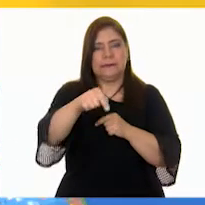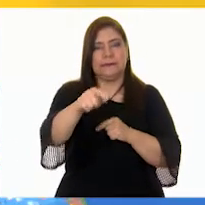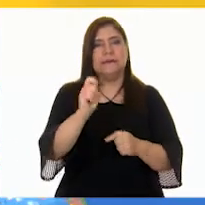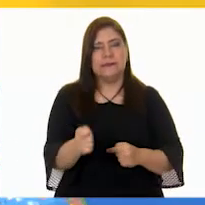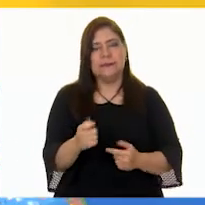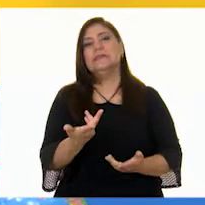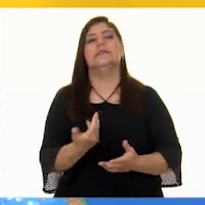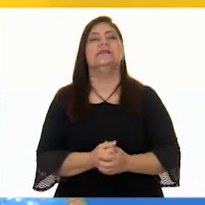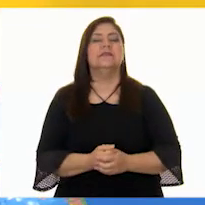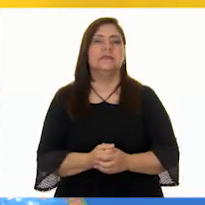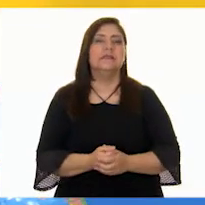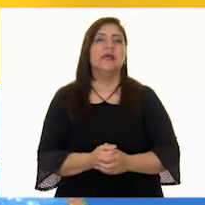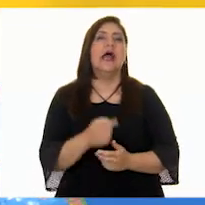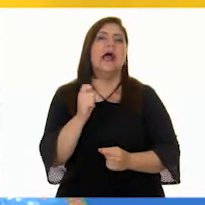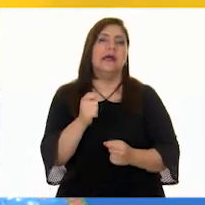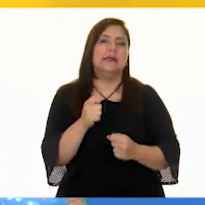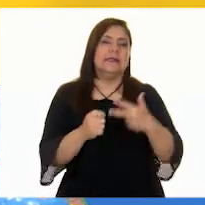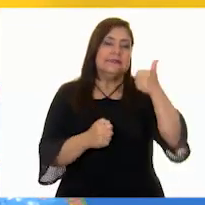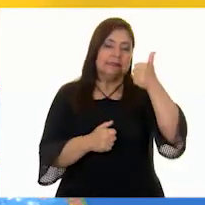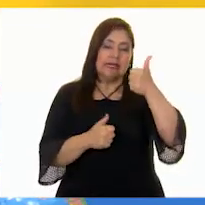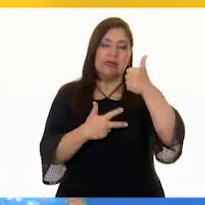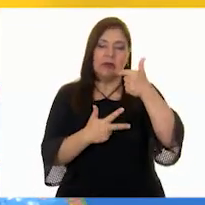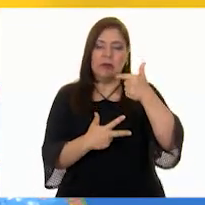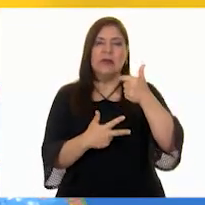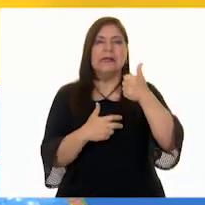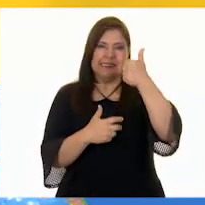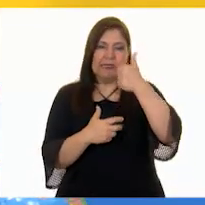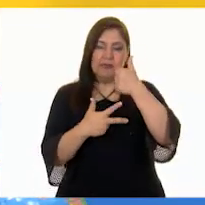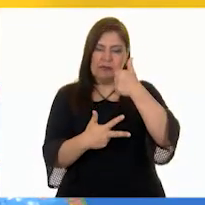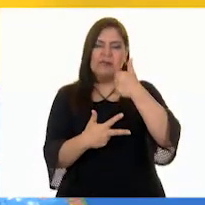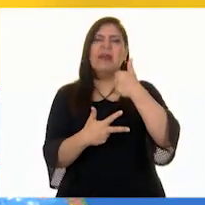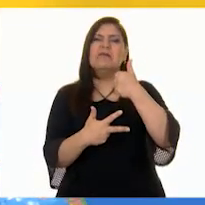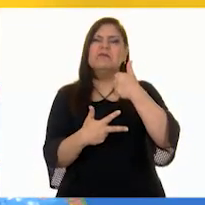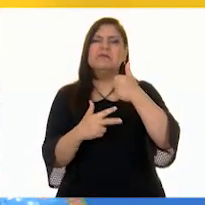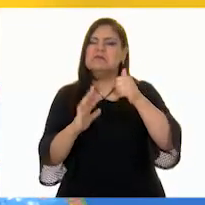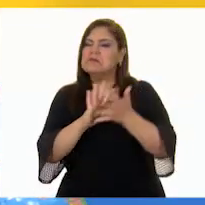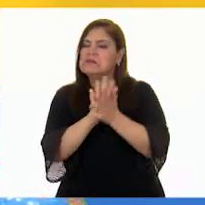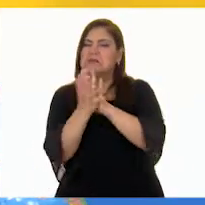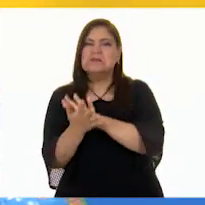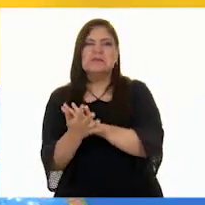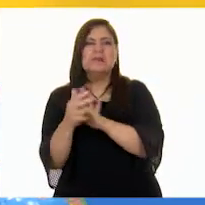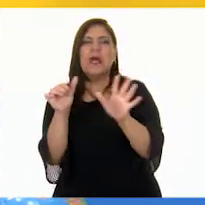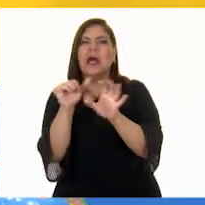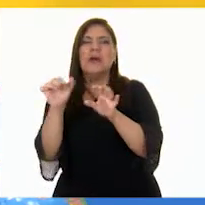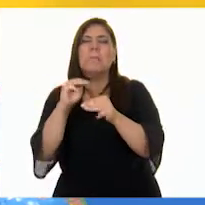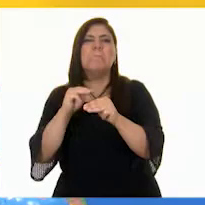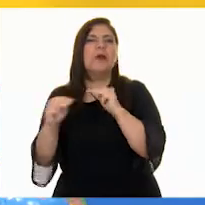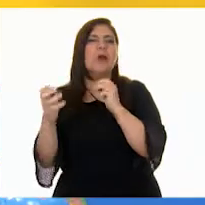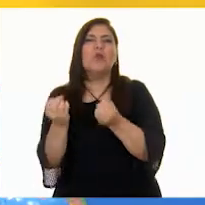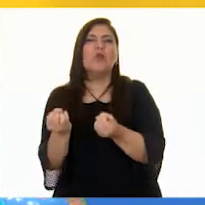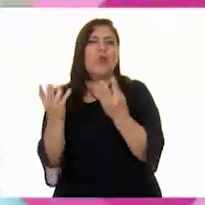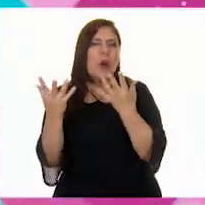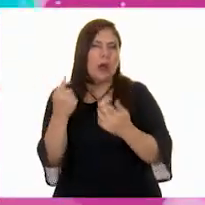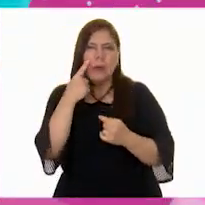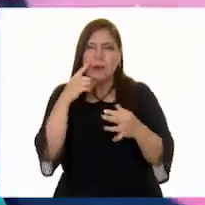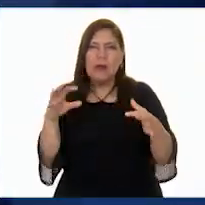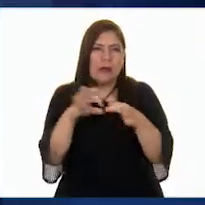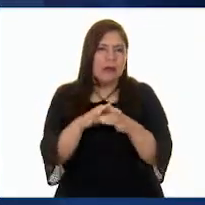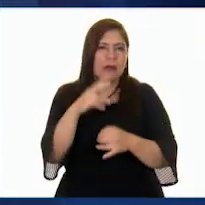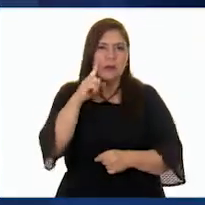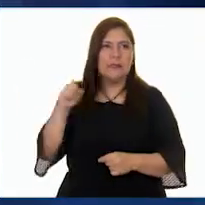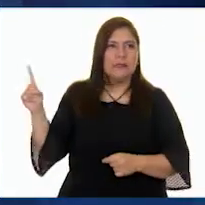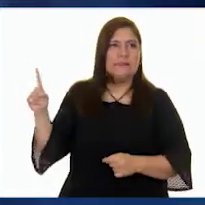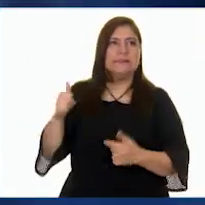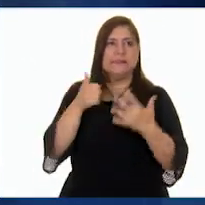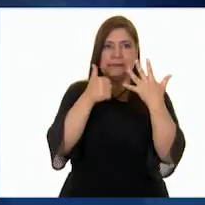equivale 6 octavas partes de 600. Esto se representa como lo ven en la siguiente imagen.